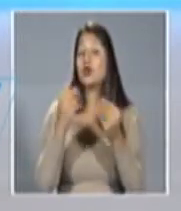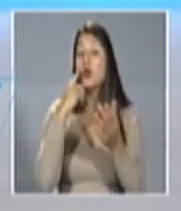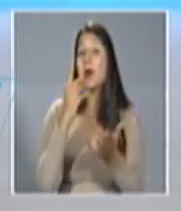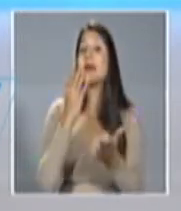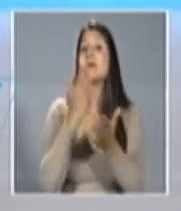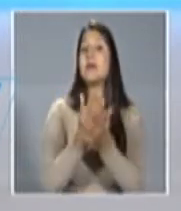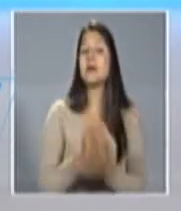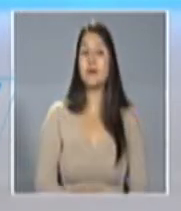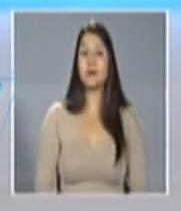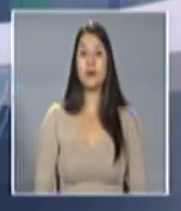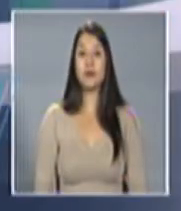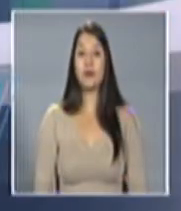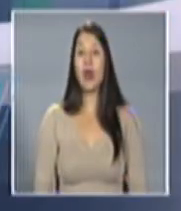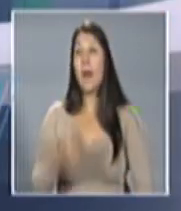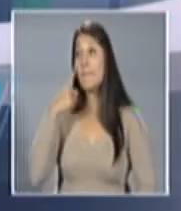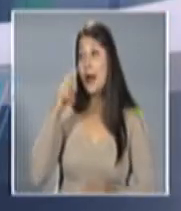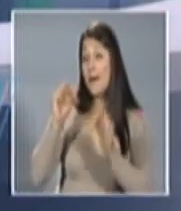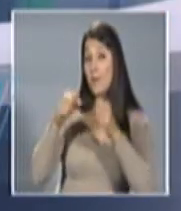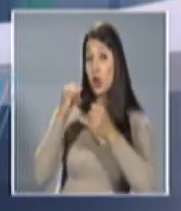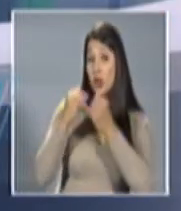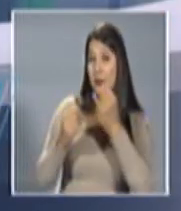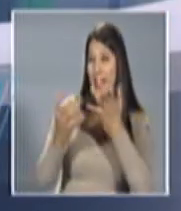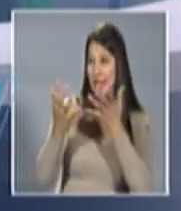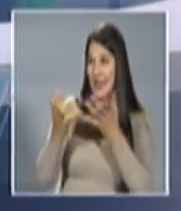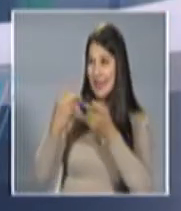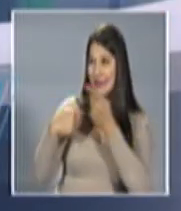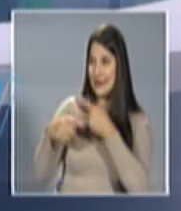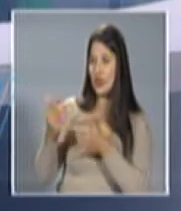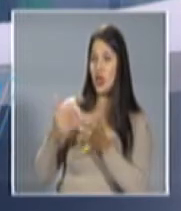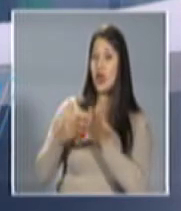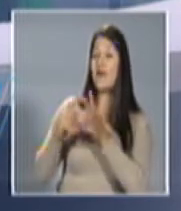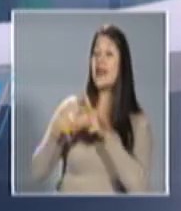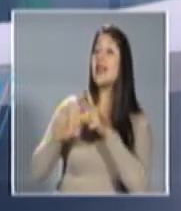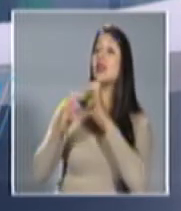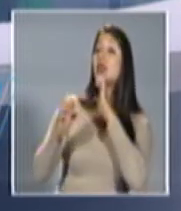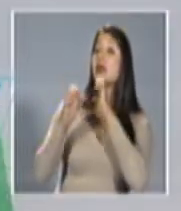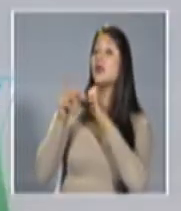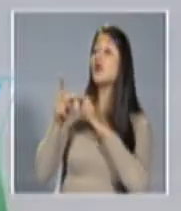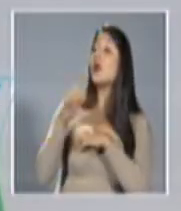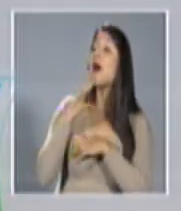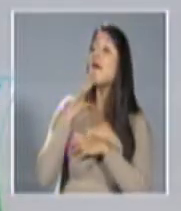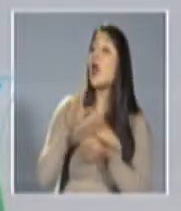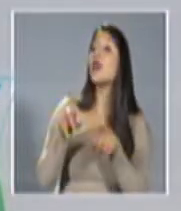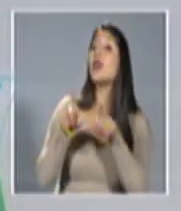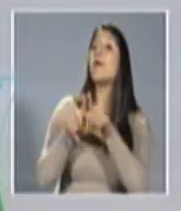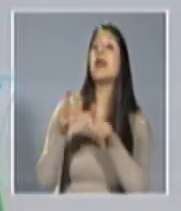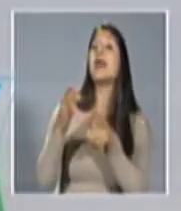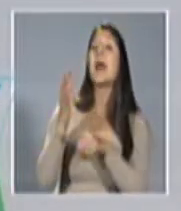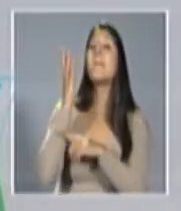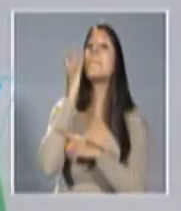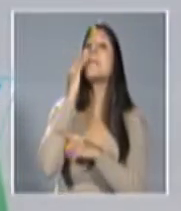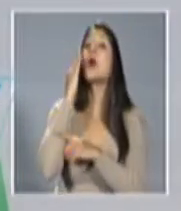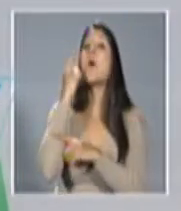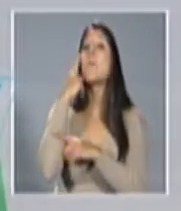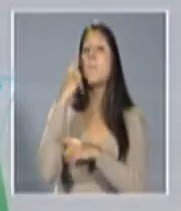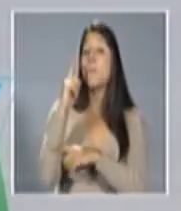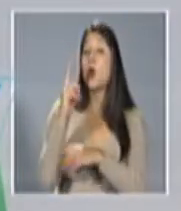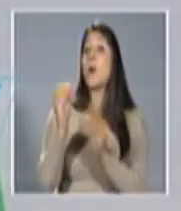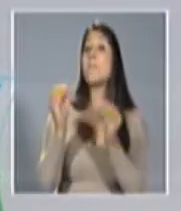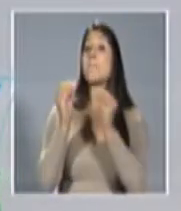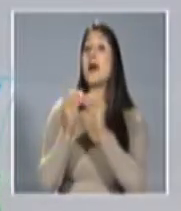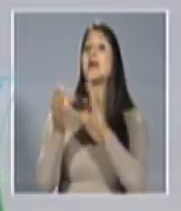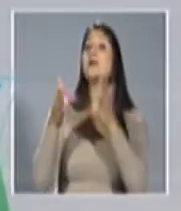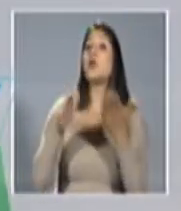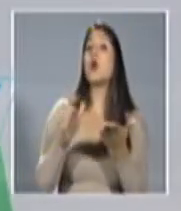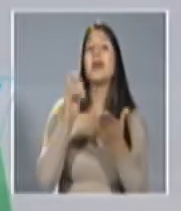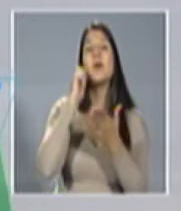de los homicidios. Don Paul, ya para ir cerrando, y quisiera devolverme un poquito al inicio de la entrevista, que usted hablaba también de la preocupación por el aumento de los femicidios.